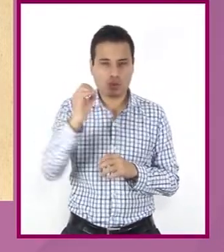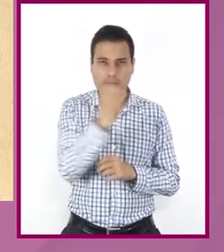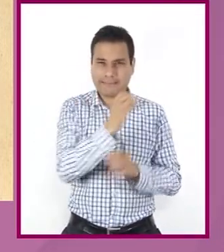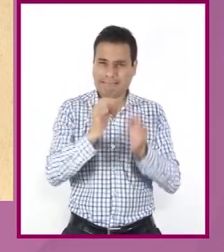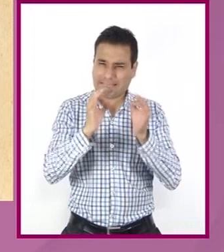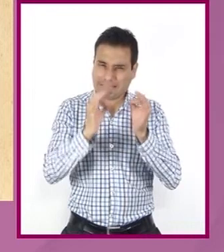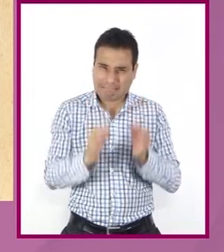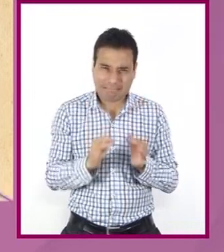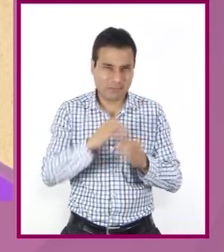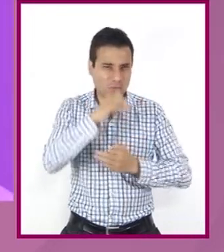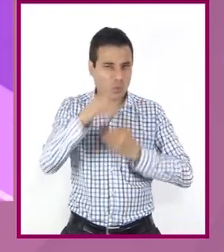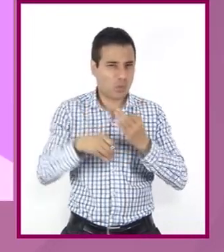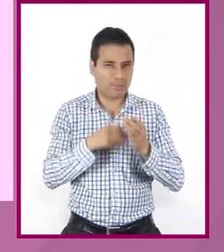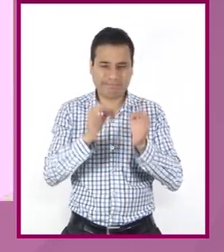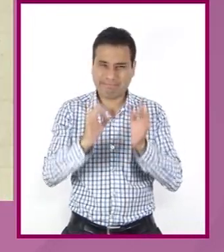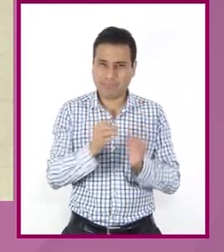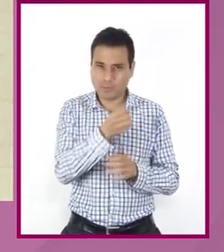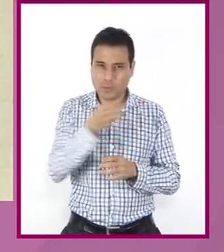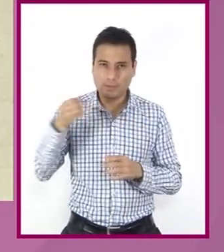oeste.